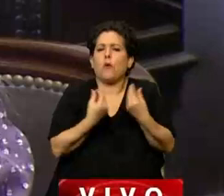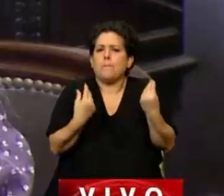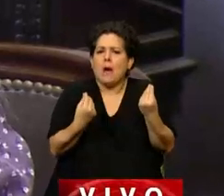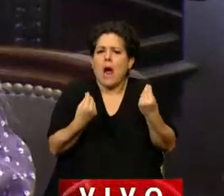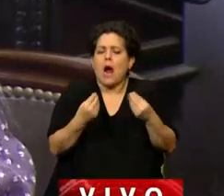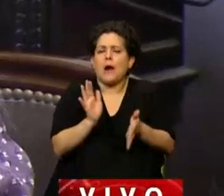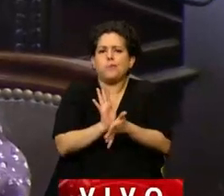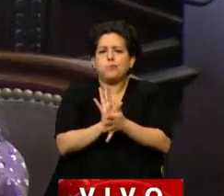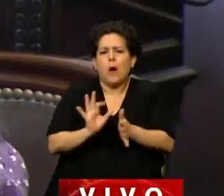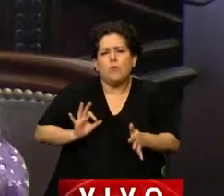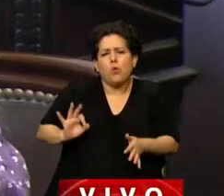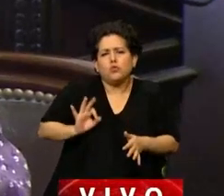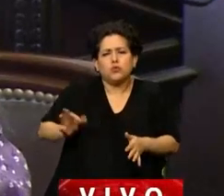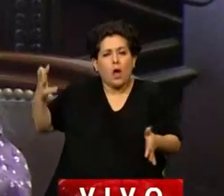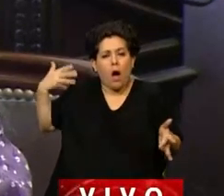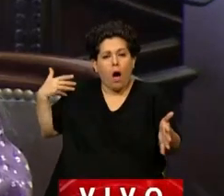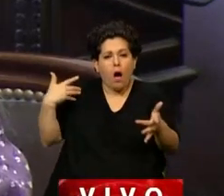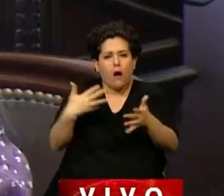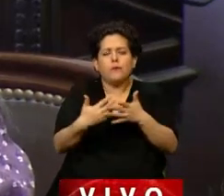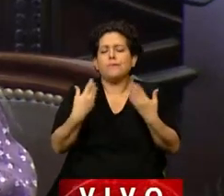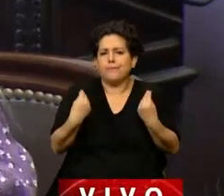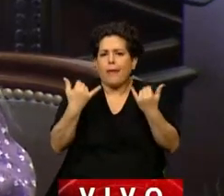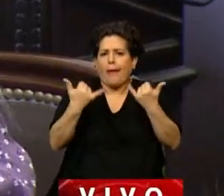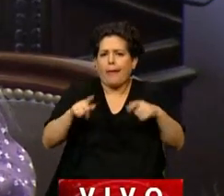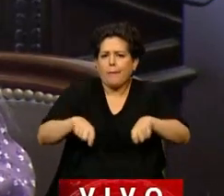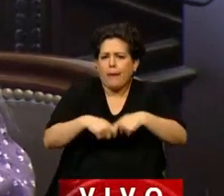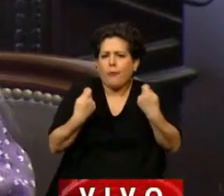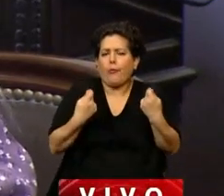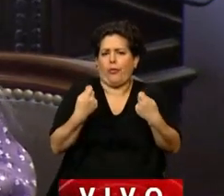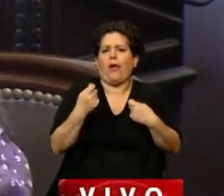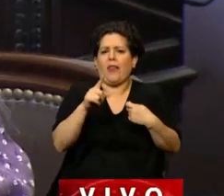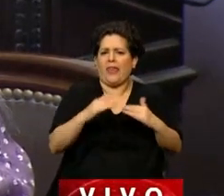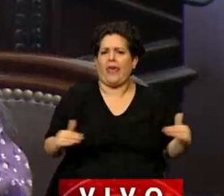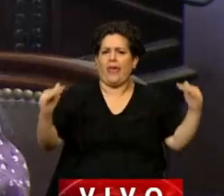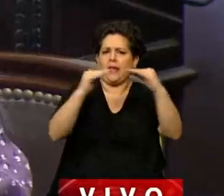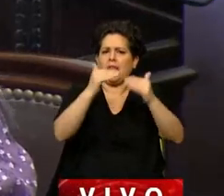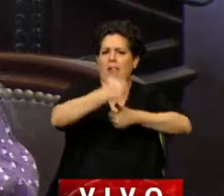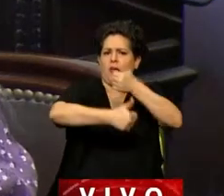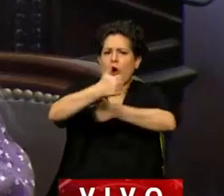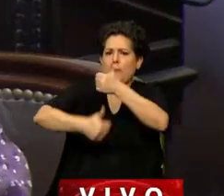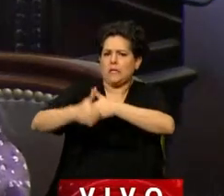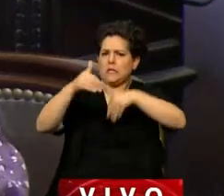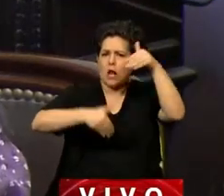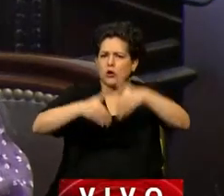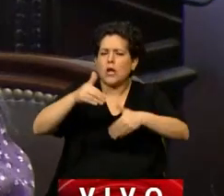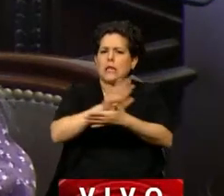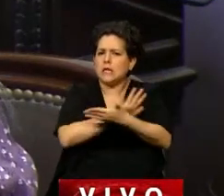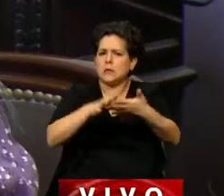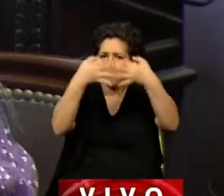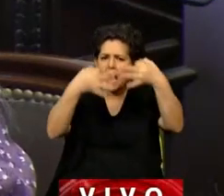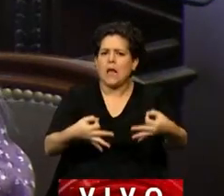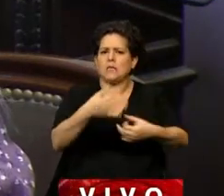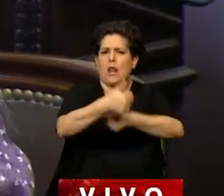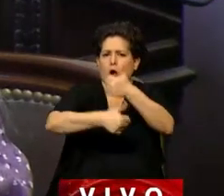una reparación de mucho tiempo en la afectación de la equidad en la competencia electoral, la transparencia en la